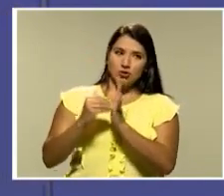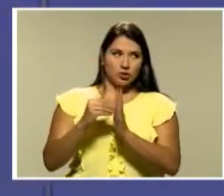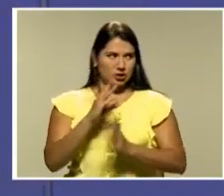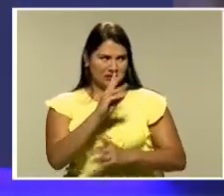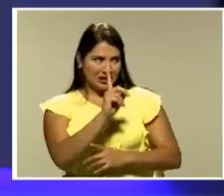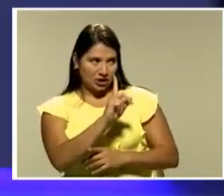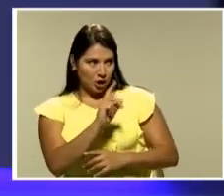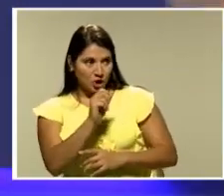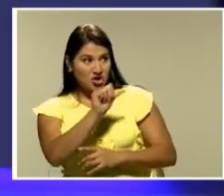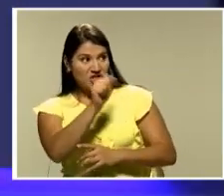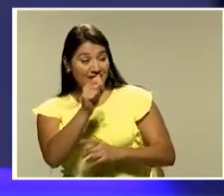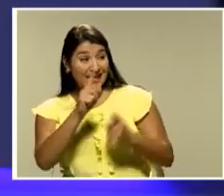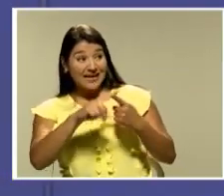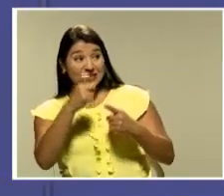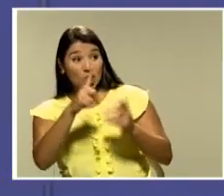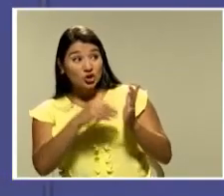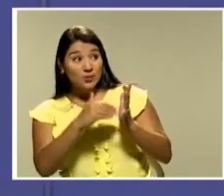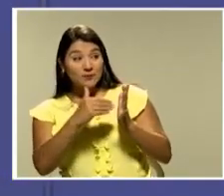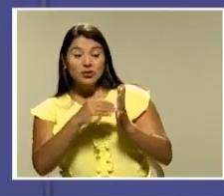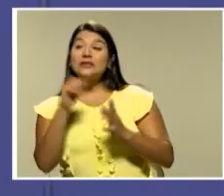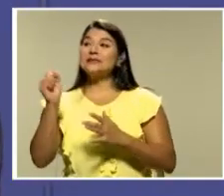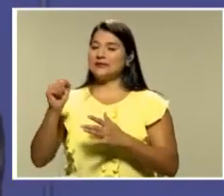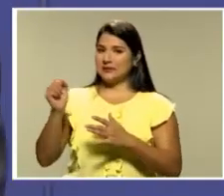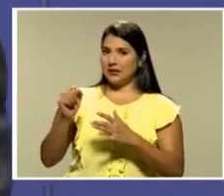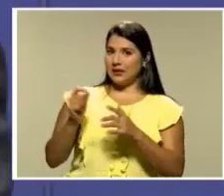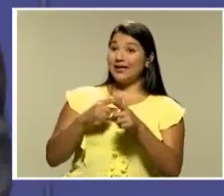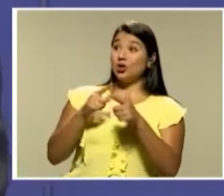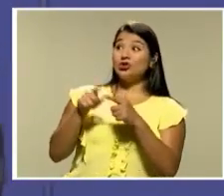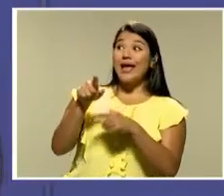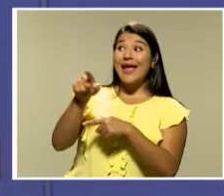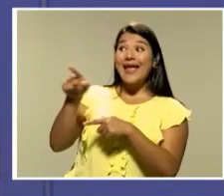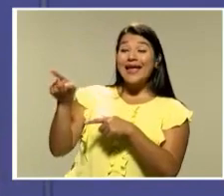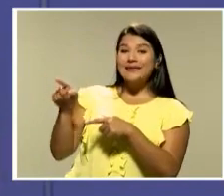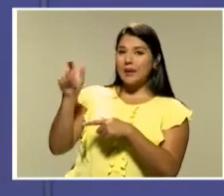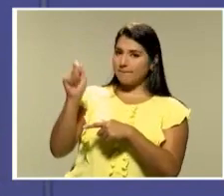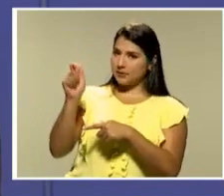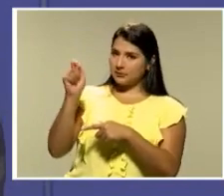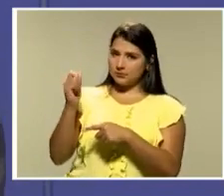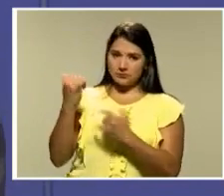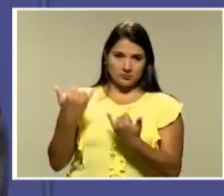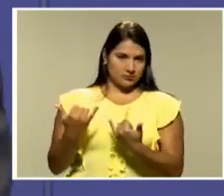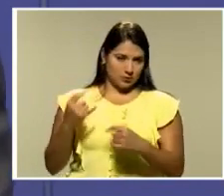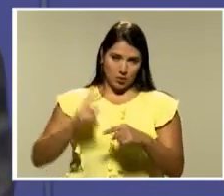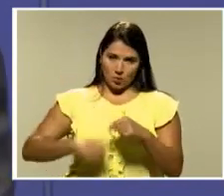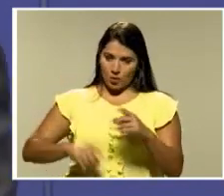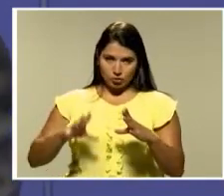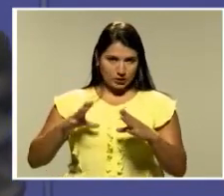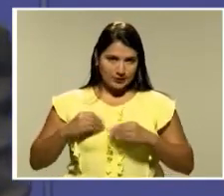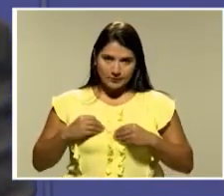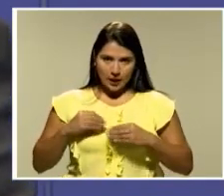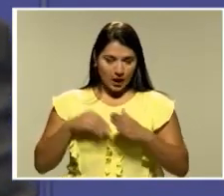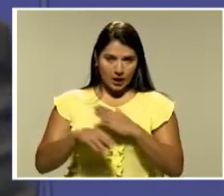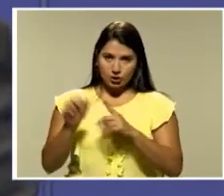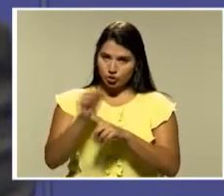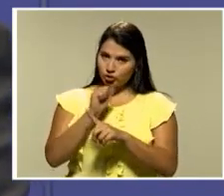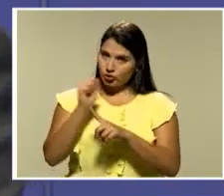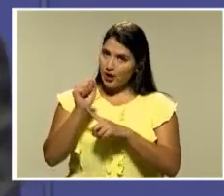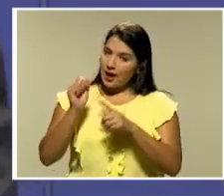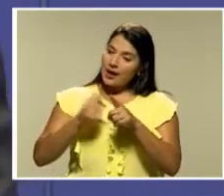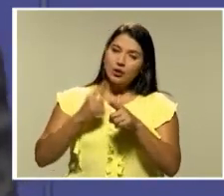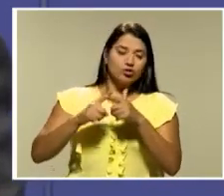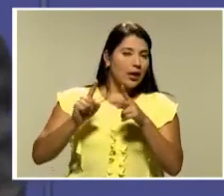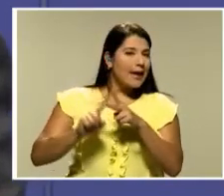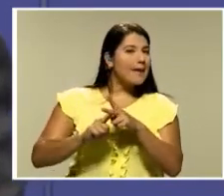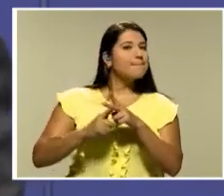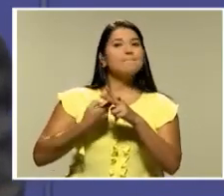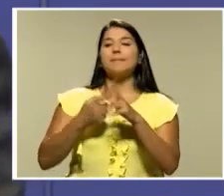de 10 y de 11. Sí, dado que esas pensiones ya no las consideramos aceptables como sociedad, entonces empezamos a